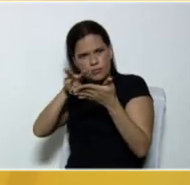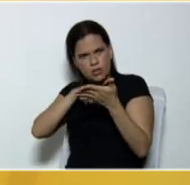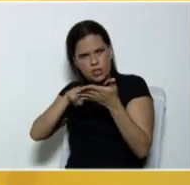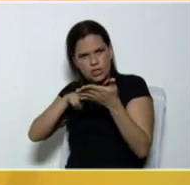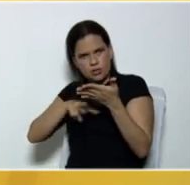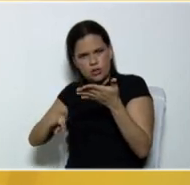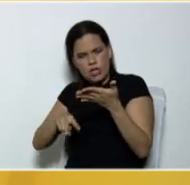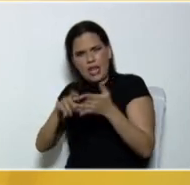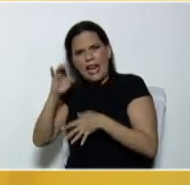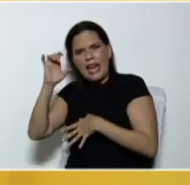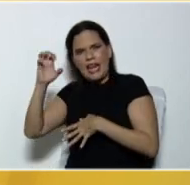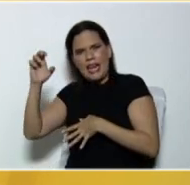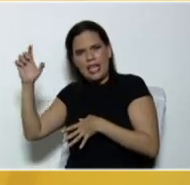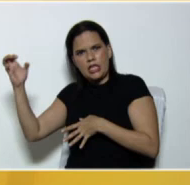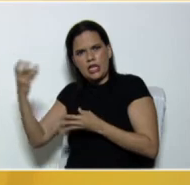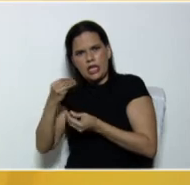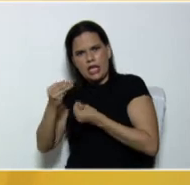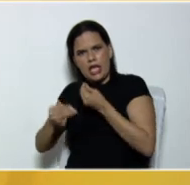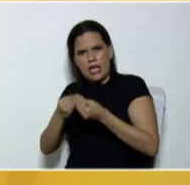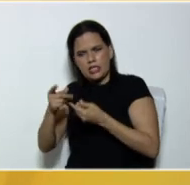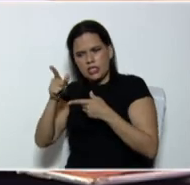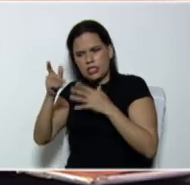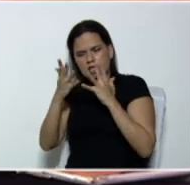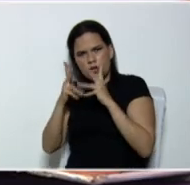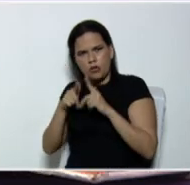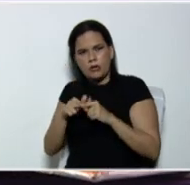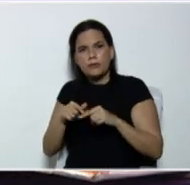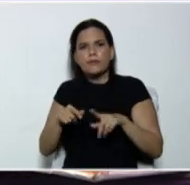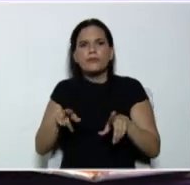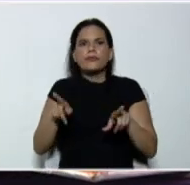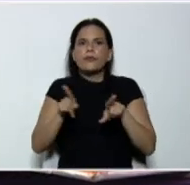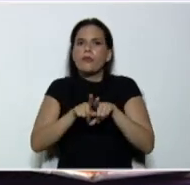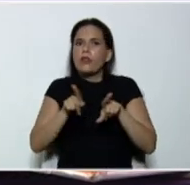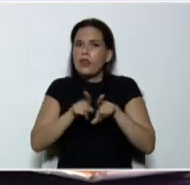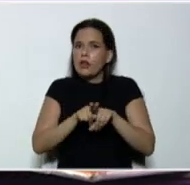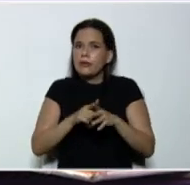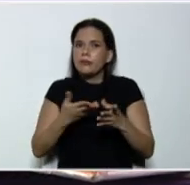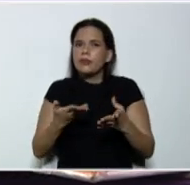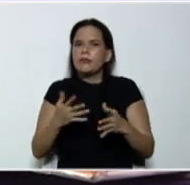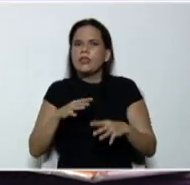de las letras que componen a ese número. Por supuesto, y que también